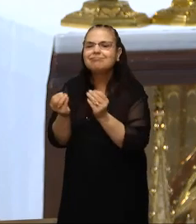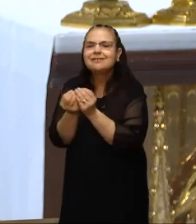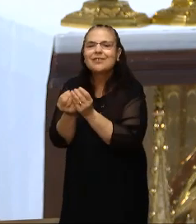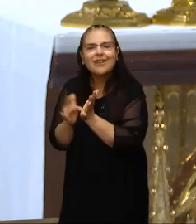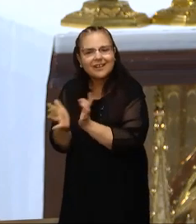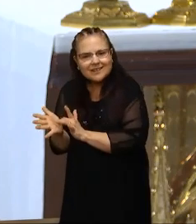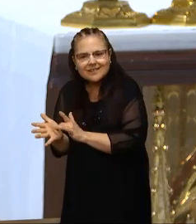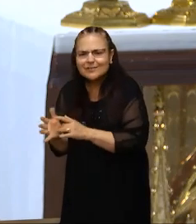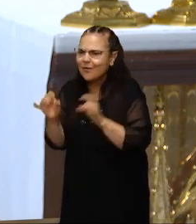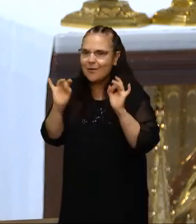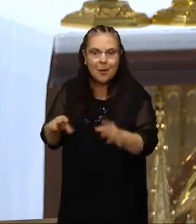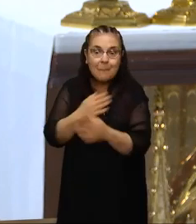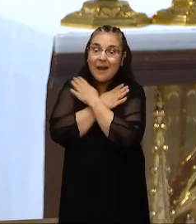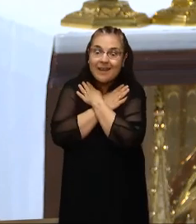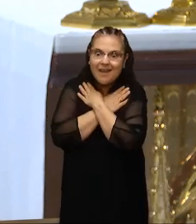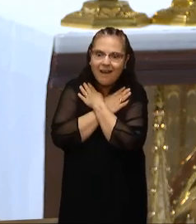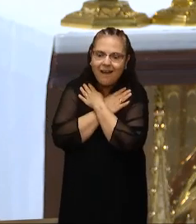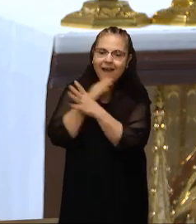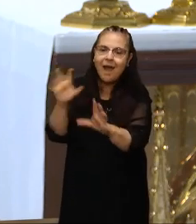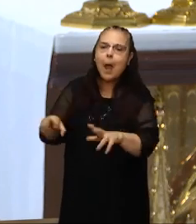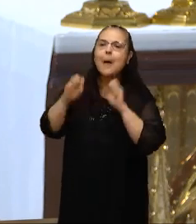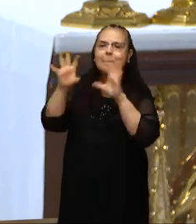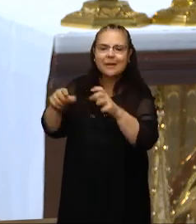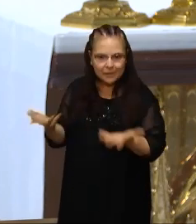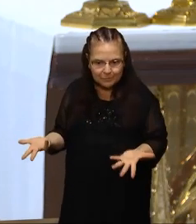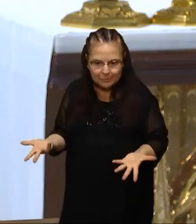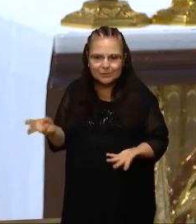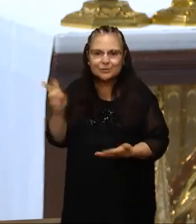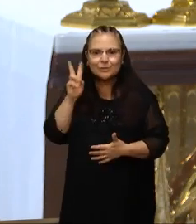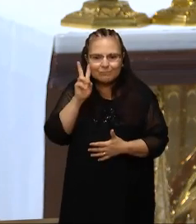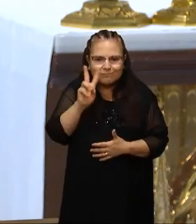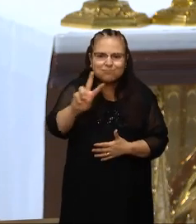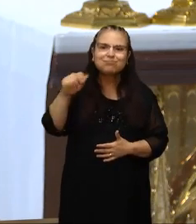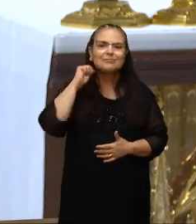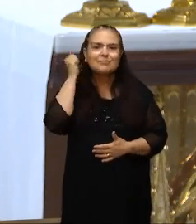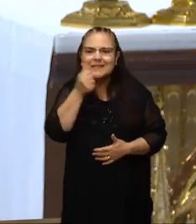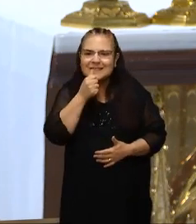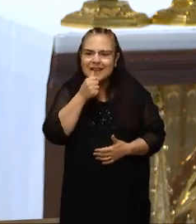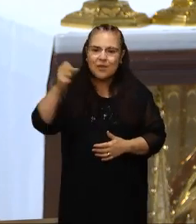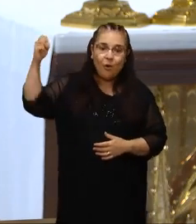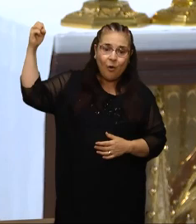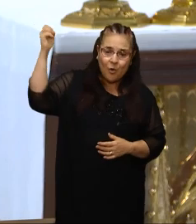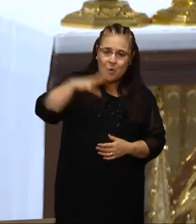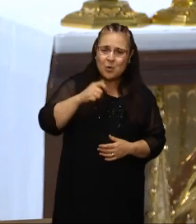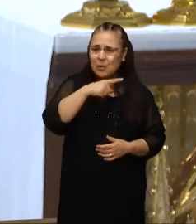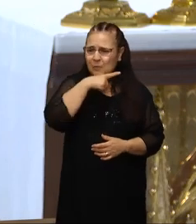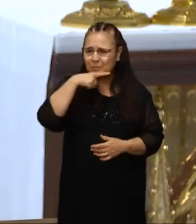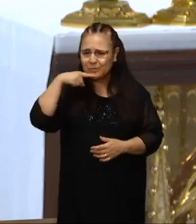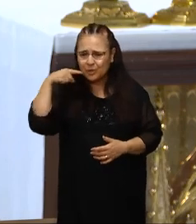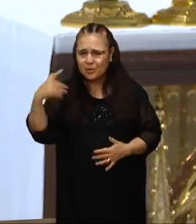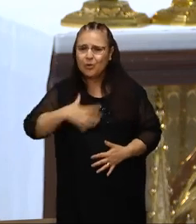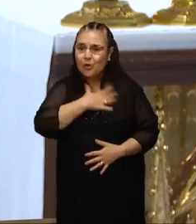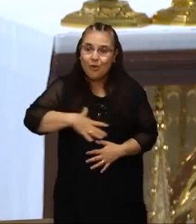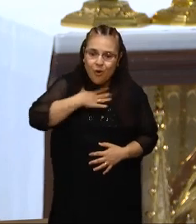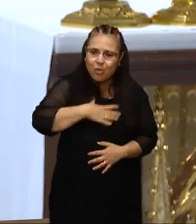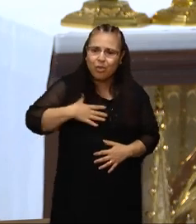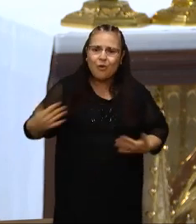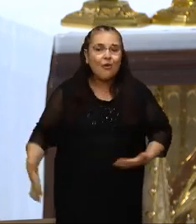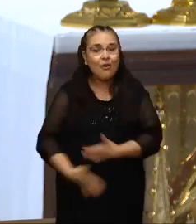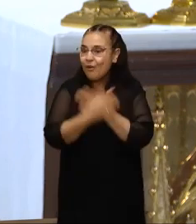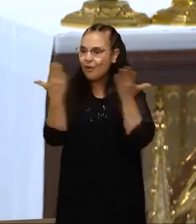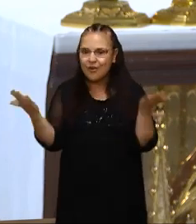María. Aprendemos también desde la contemplación de los misterios de luz, de dolor, de gozo y de gloria,